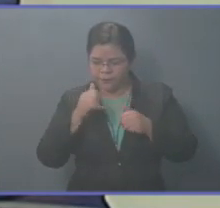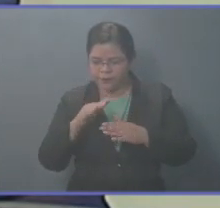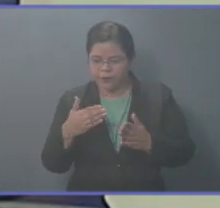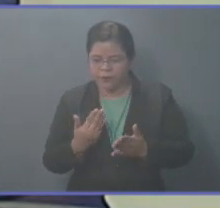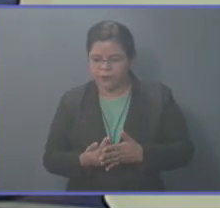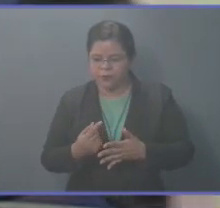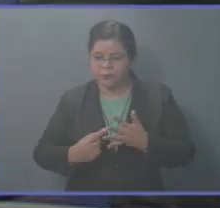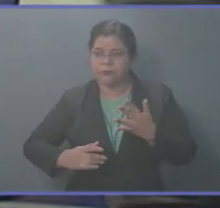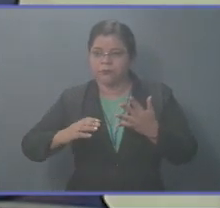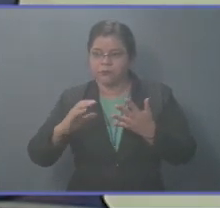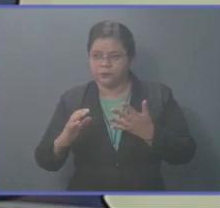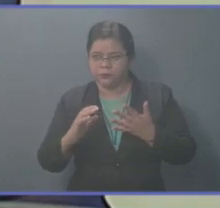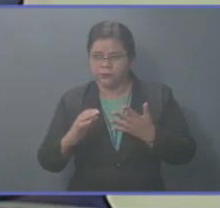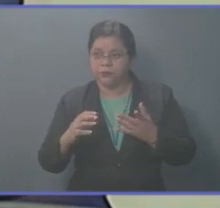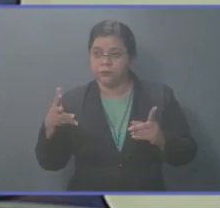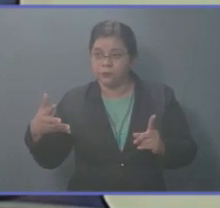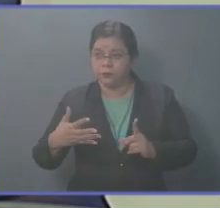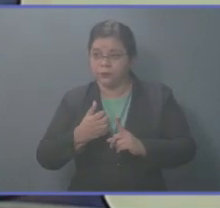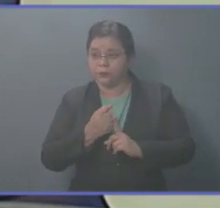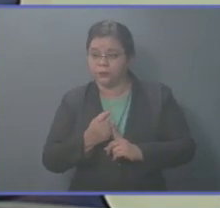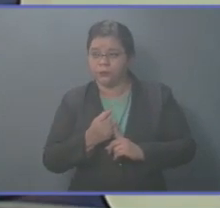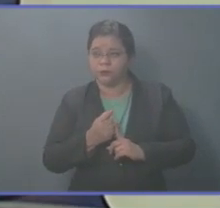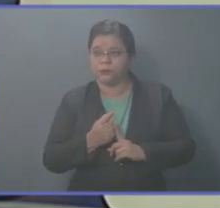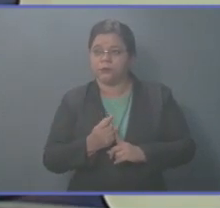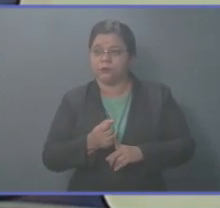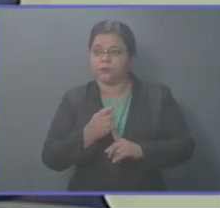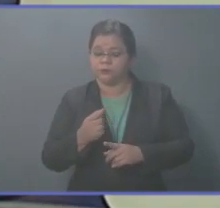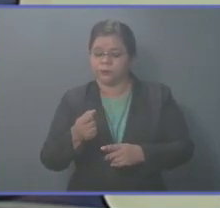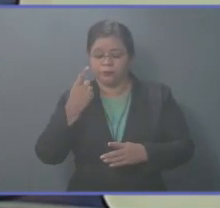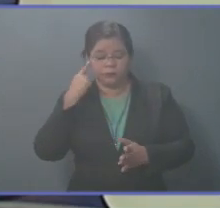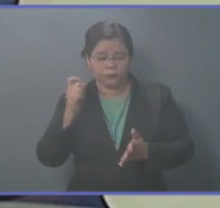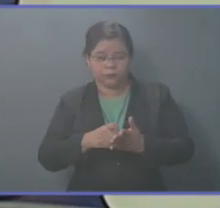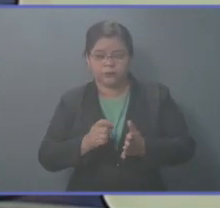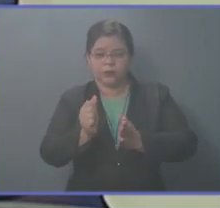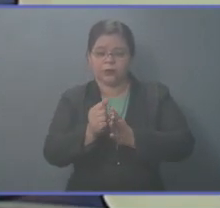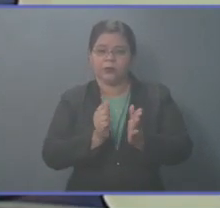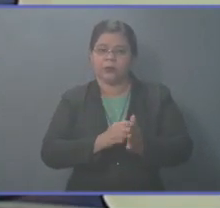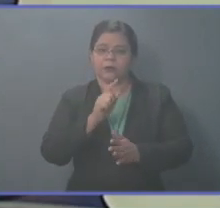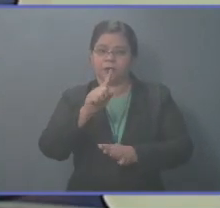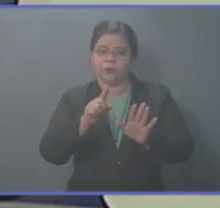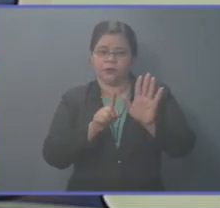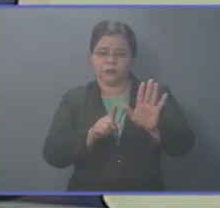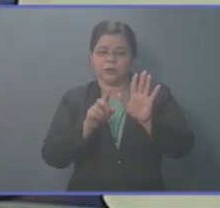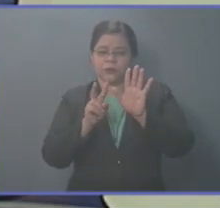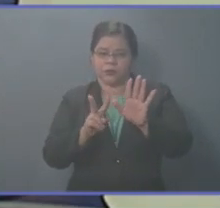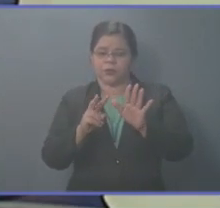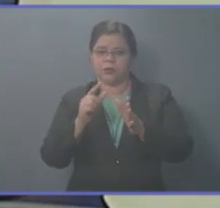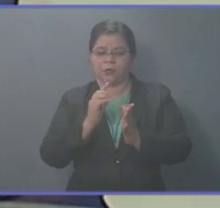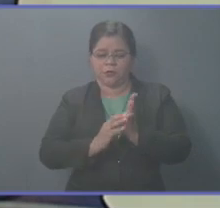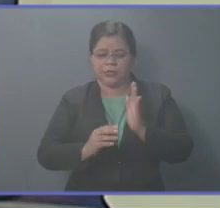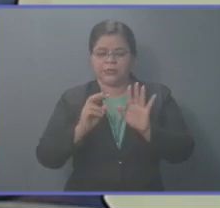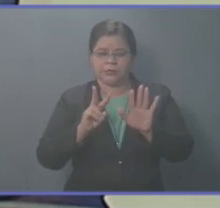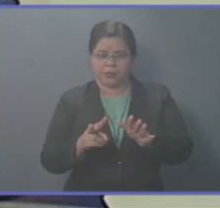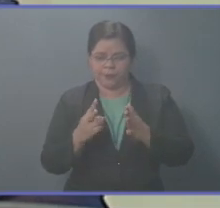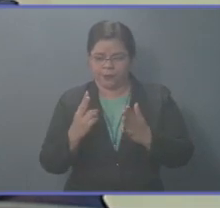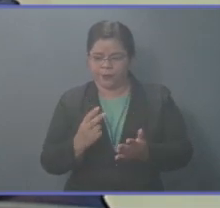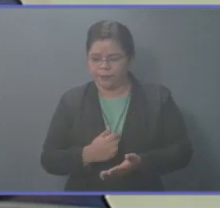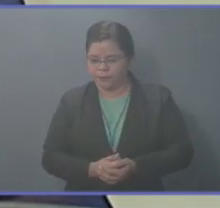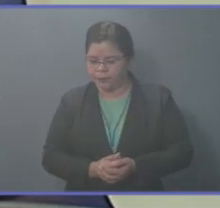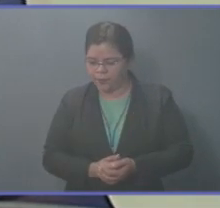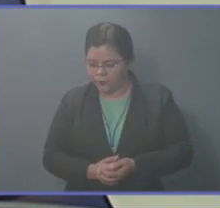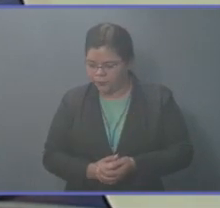potencialmente violada por el acto objeto de examen, artículo 167 ordinal séptimo de la Constitución.